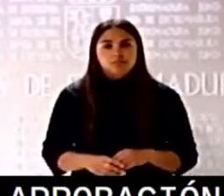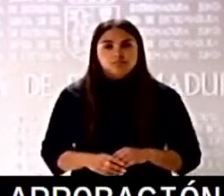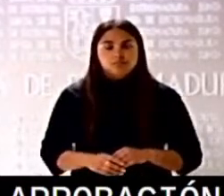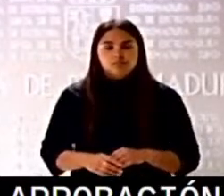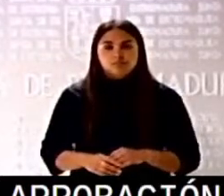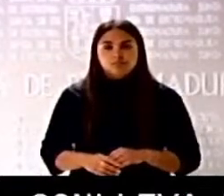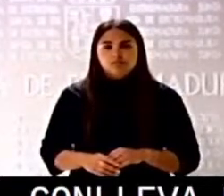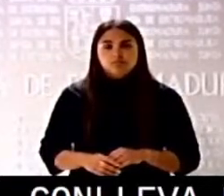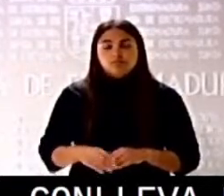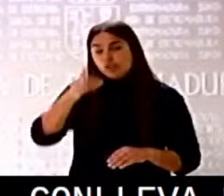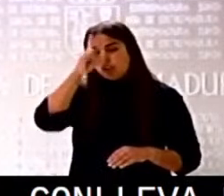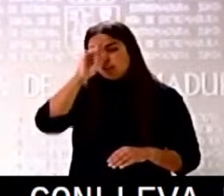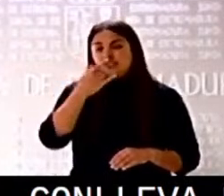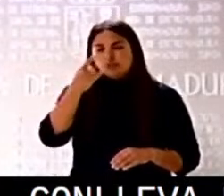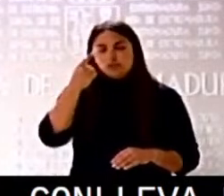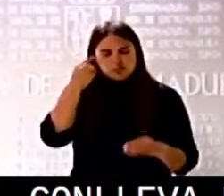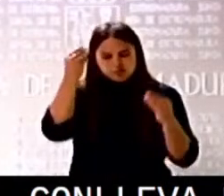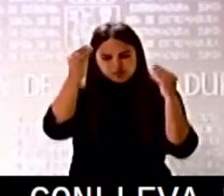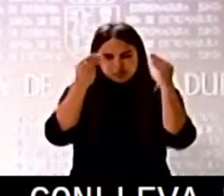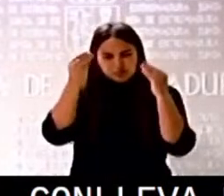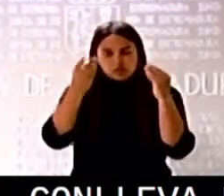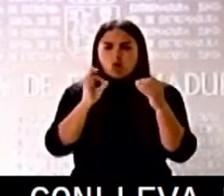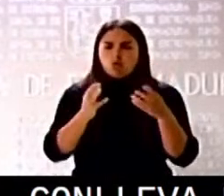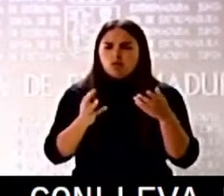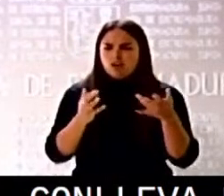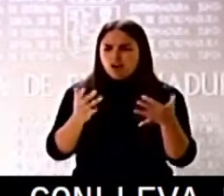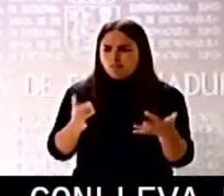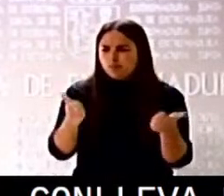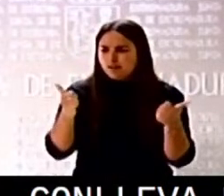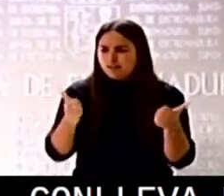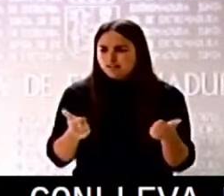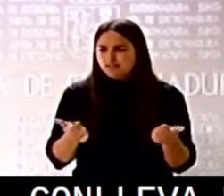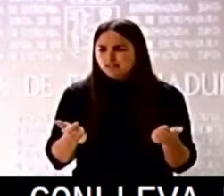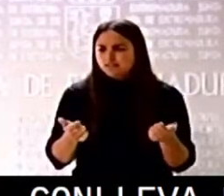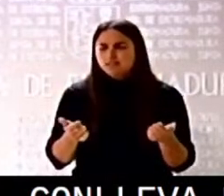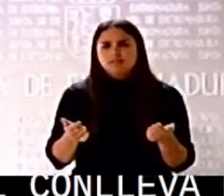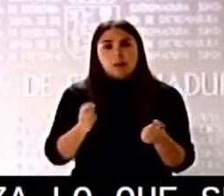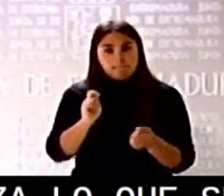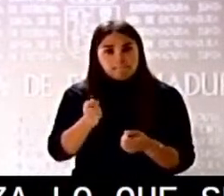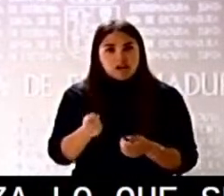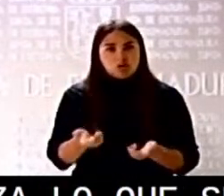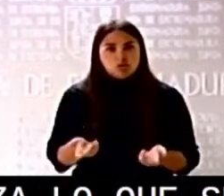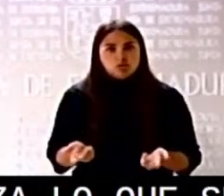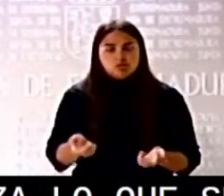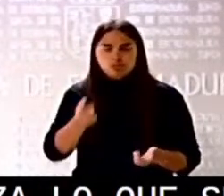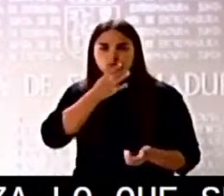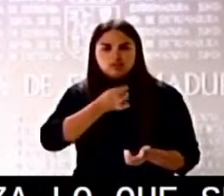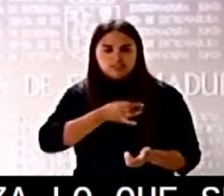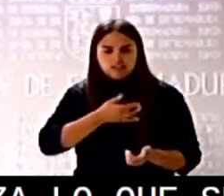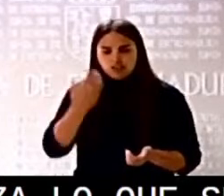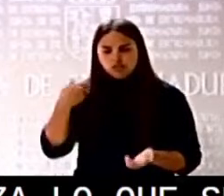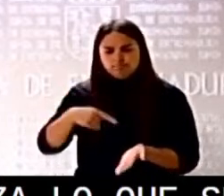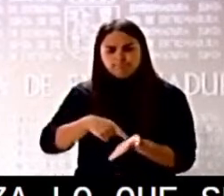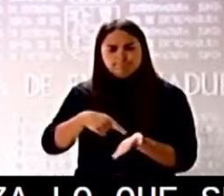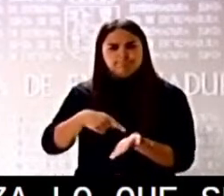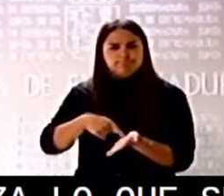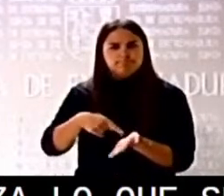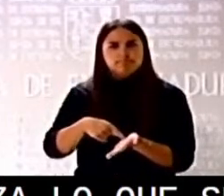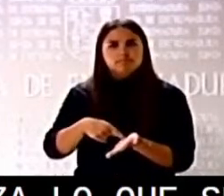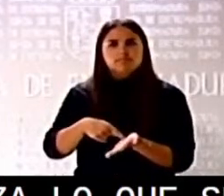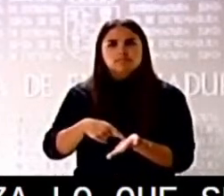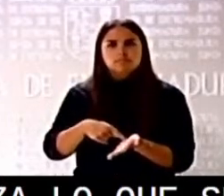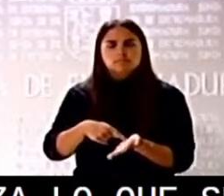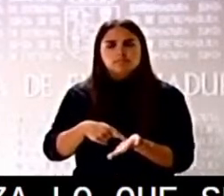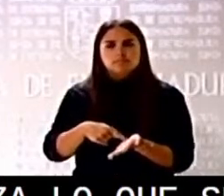conlleva, no sé si tienen unas previsiones o se agiliza lo que es su pago, que los sindicatos de hecho siempre dicen